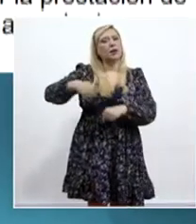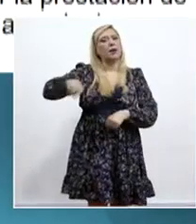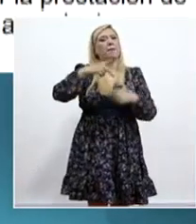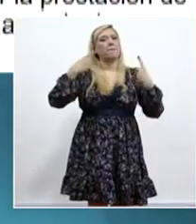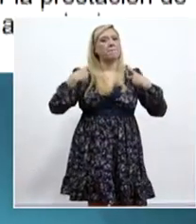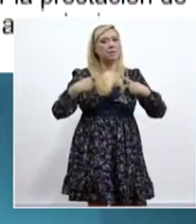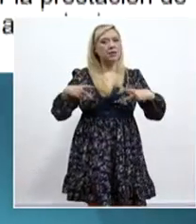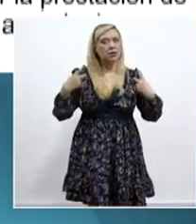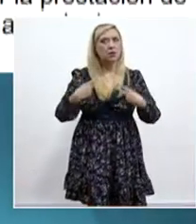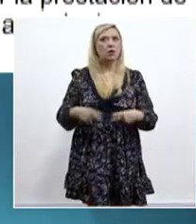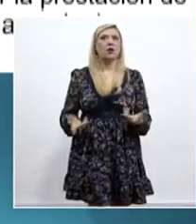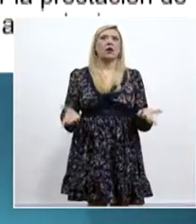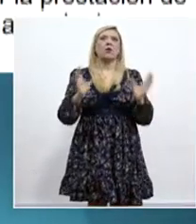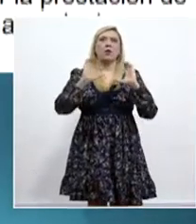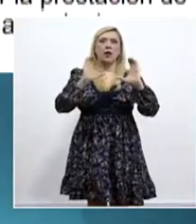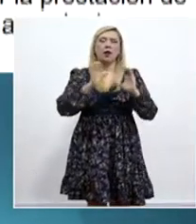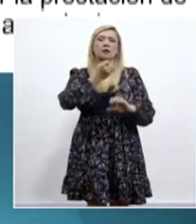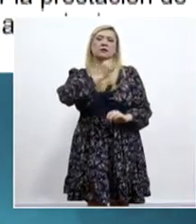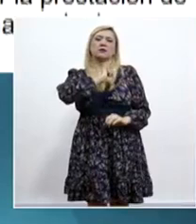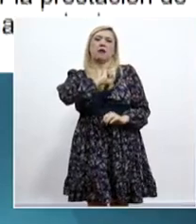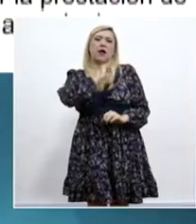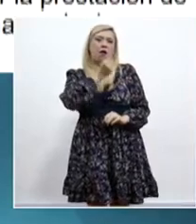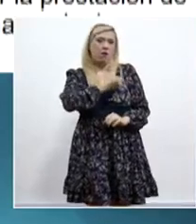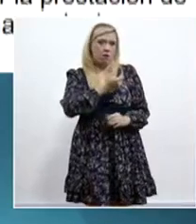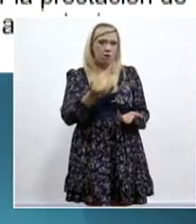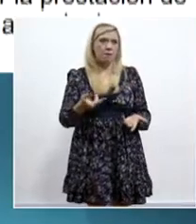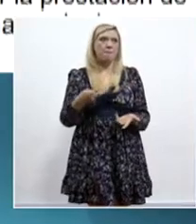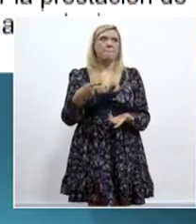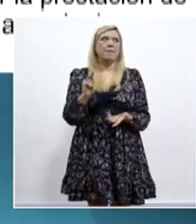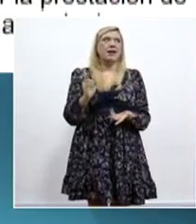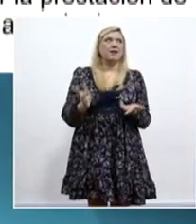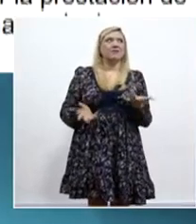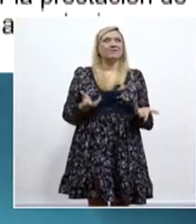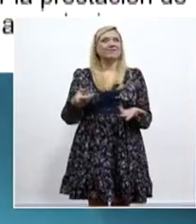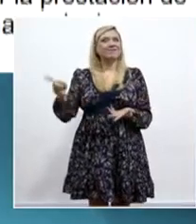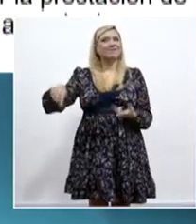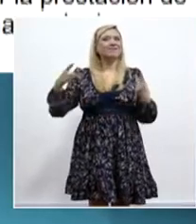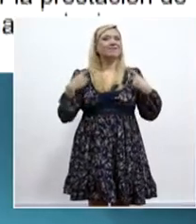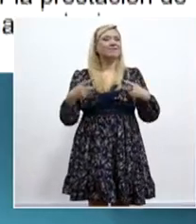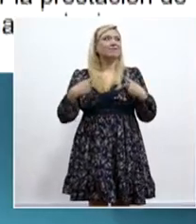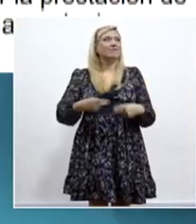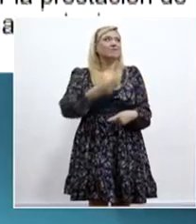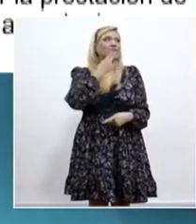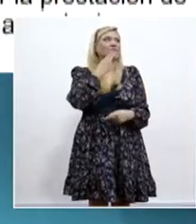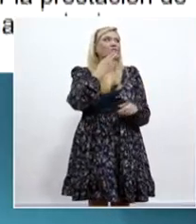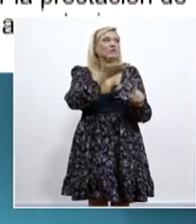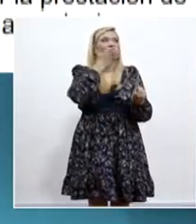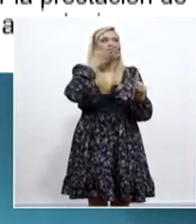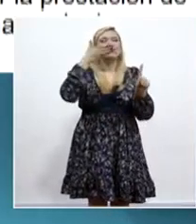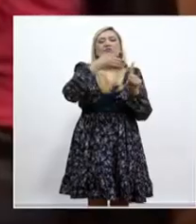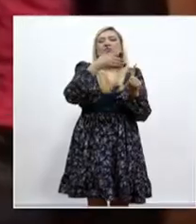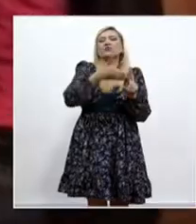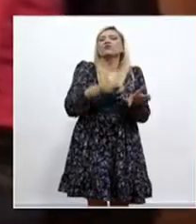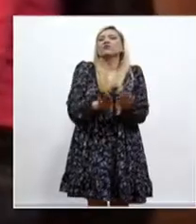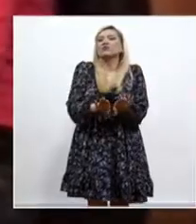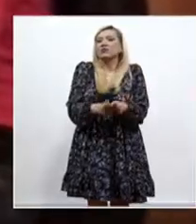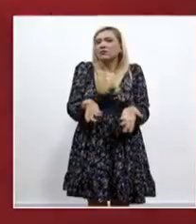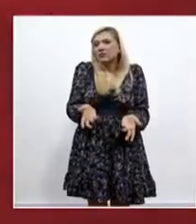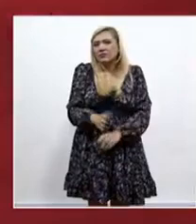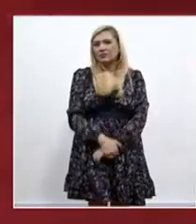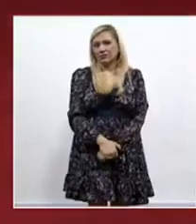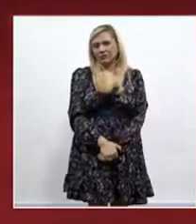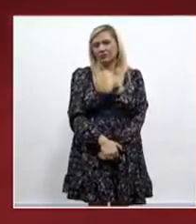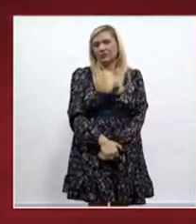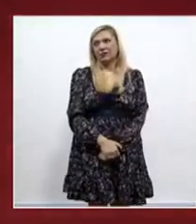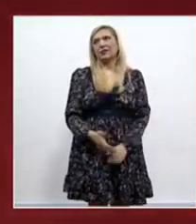de la Discriminación contra la Mujer, CEDAW. Este órgano, establecido en 1981, supervisa la aplicación de la Convención sobre